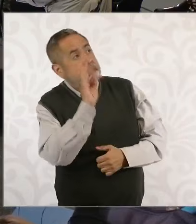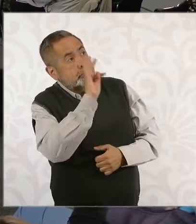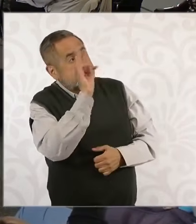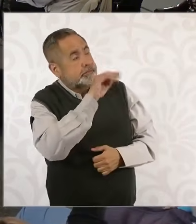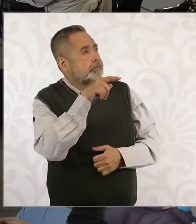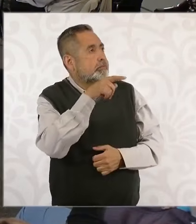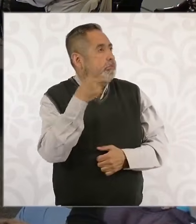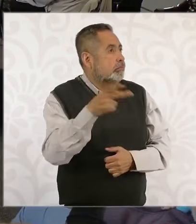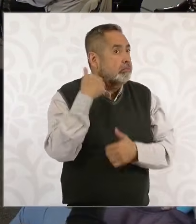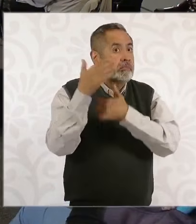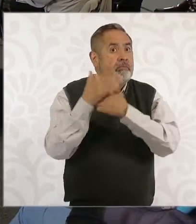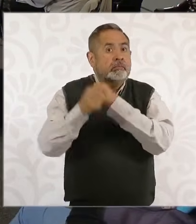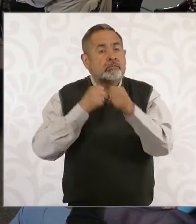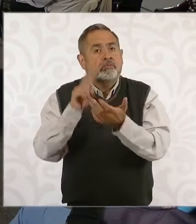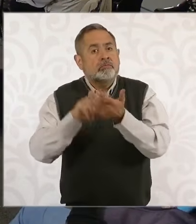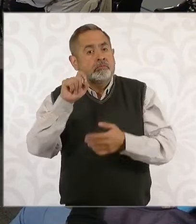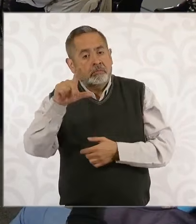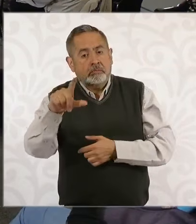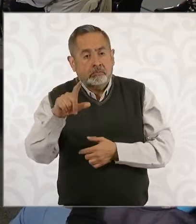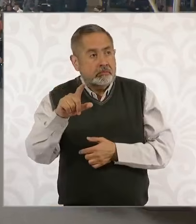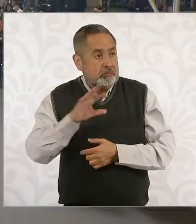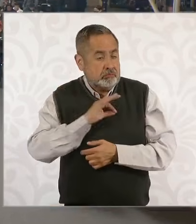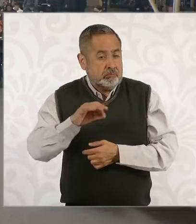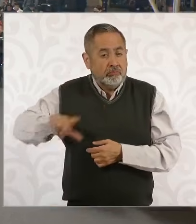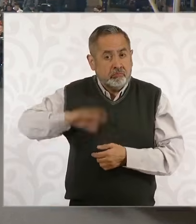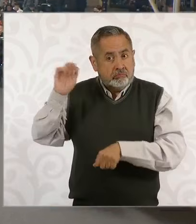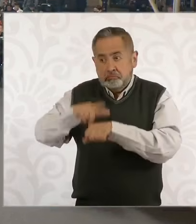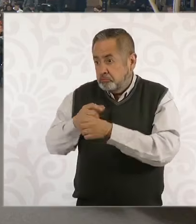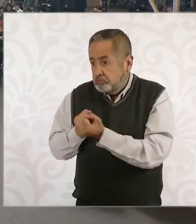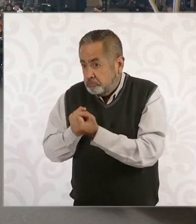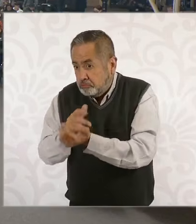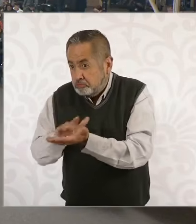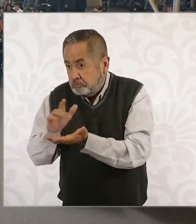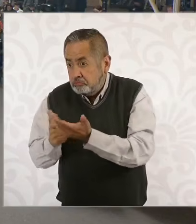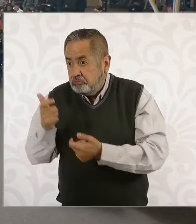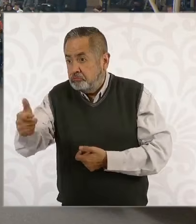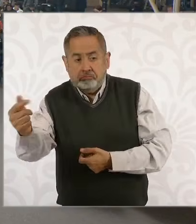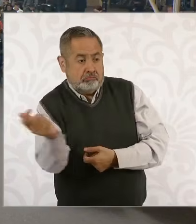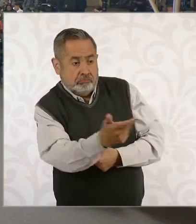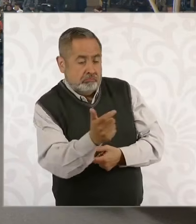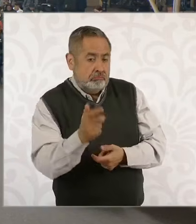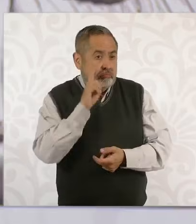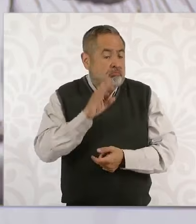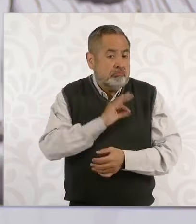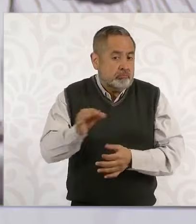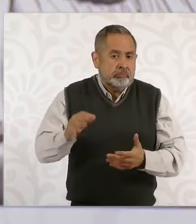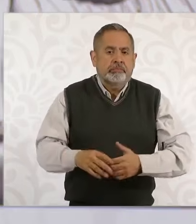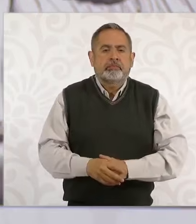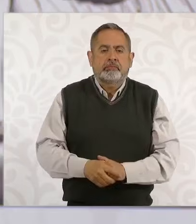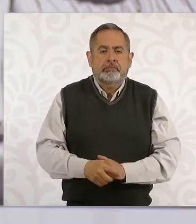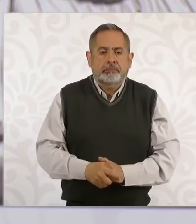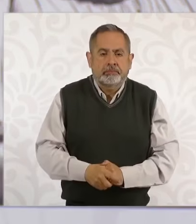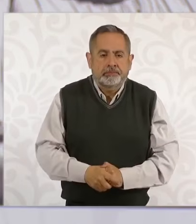hacia 2027 se le puede seguir ayudando hasta que logre ya tener la suficiencia para cubrir sus deudas. O sea, la deuda de Pemex